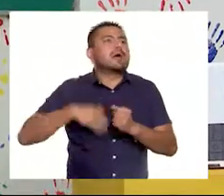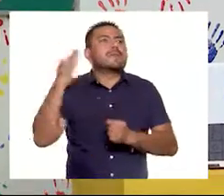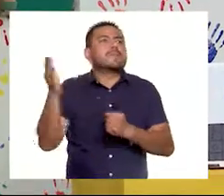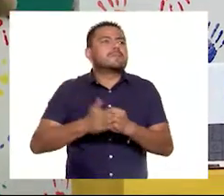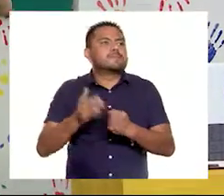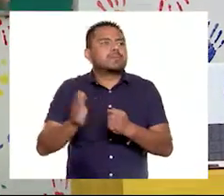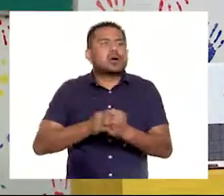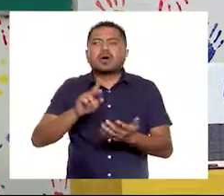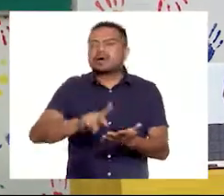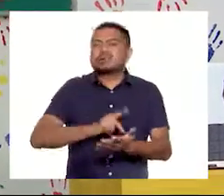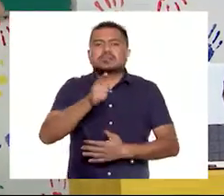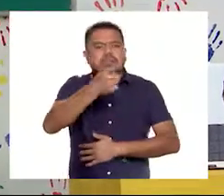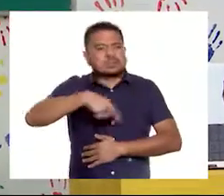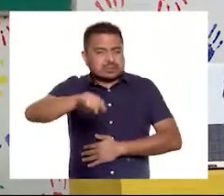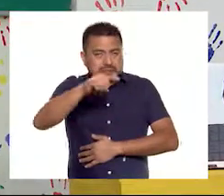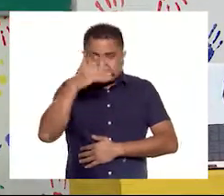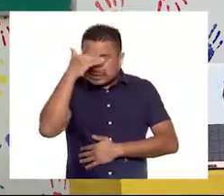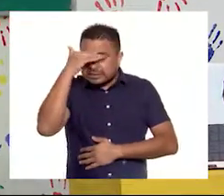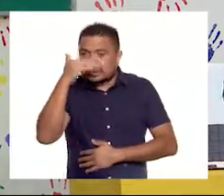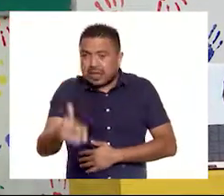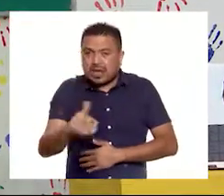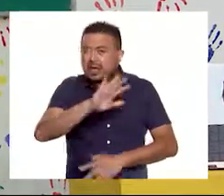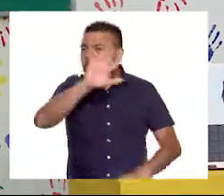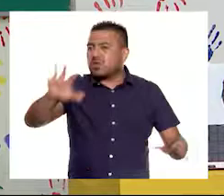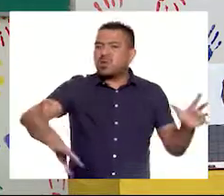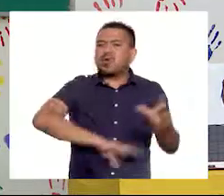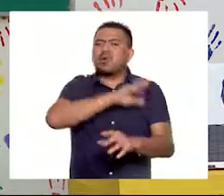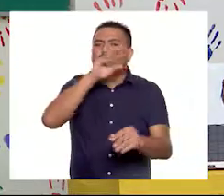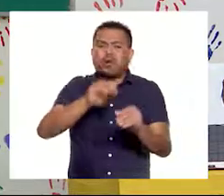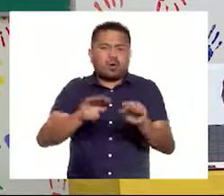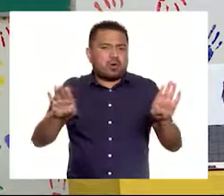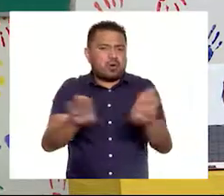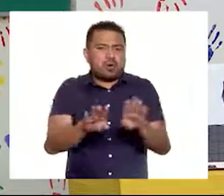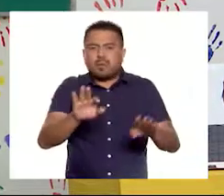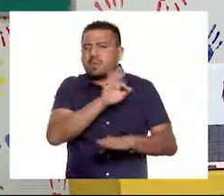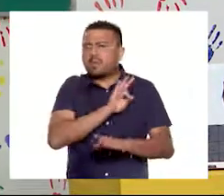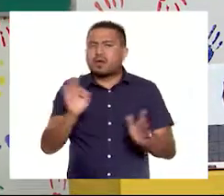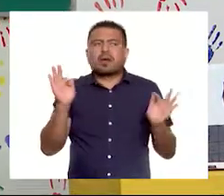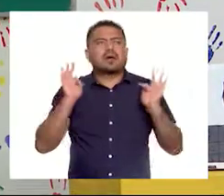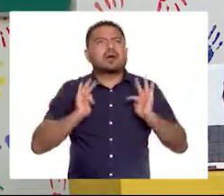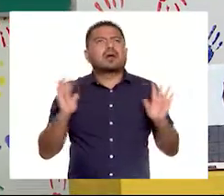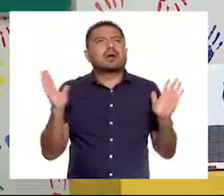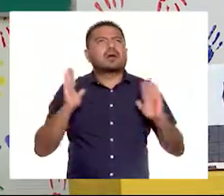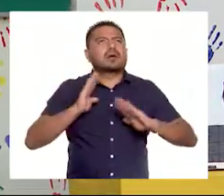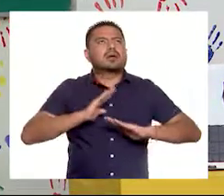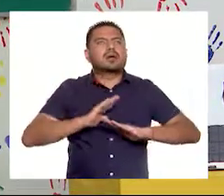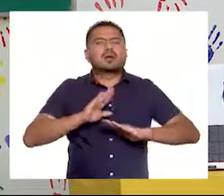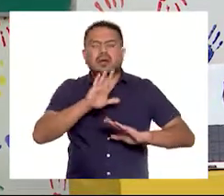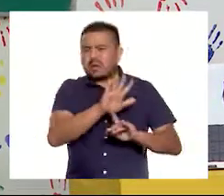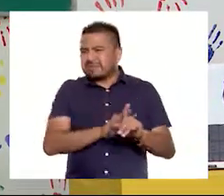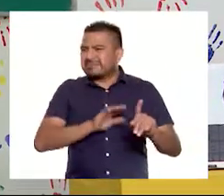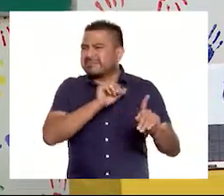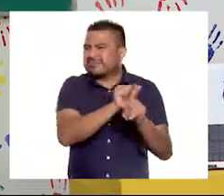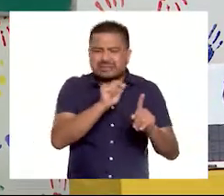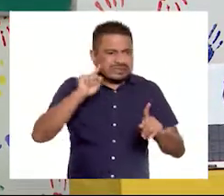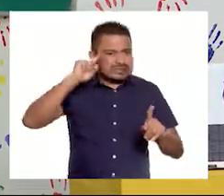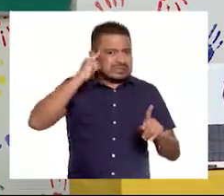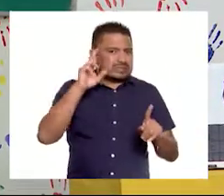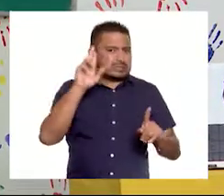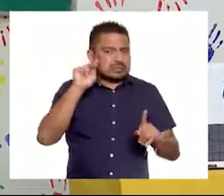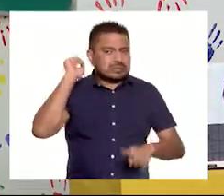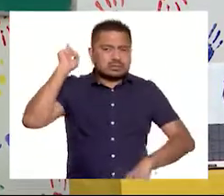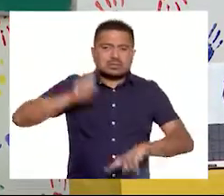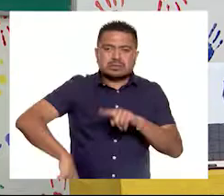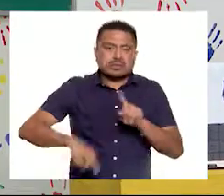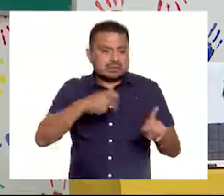vez sabrás o sabremos todos cómo podemos tranquilizarnos para no llegar a enfurecer.